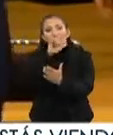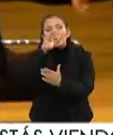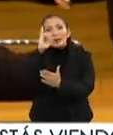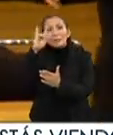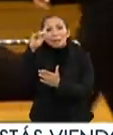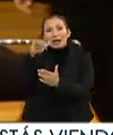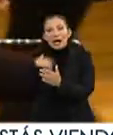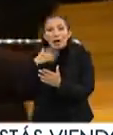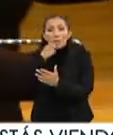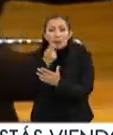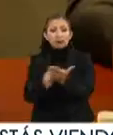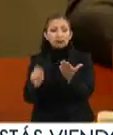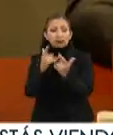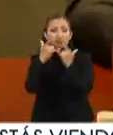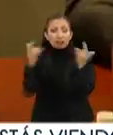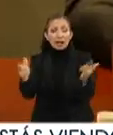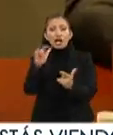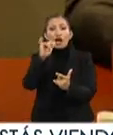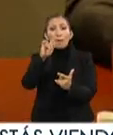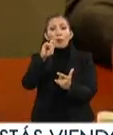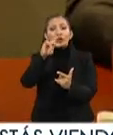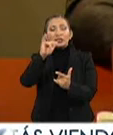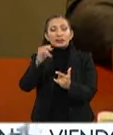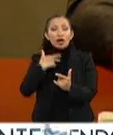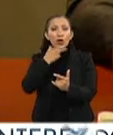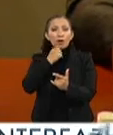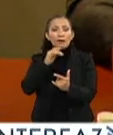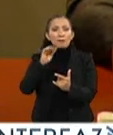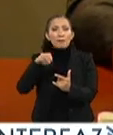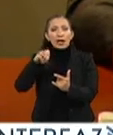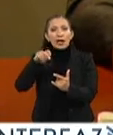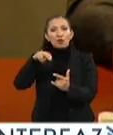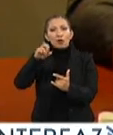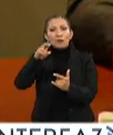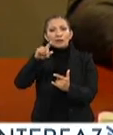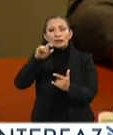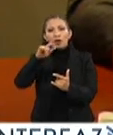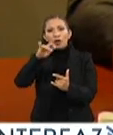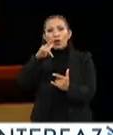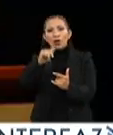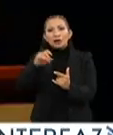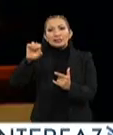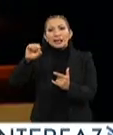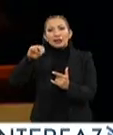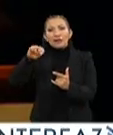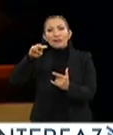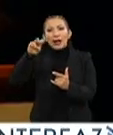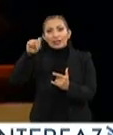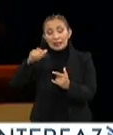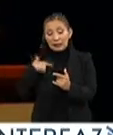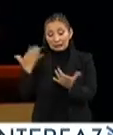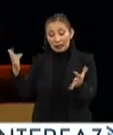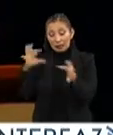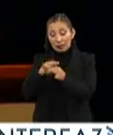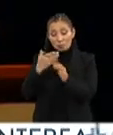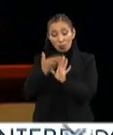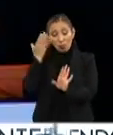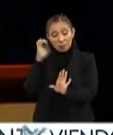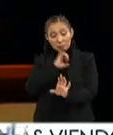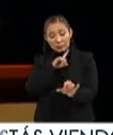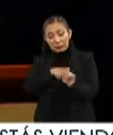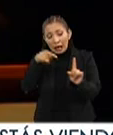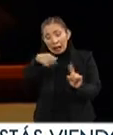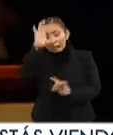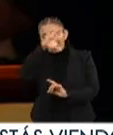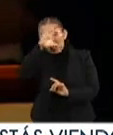IPN al historiador Miguel León Portilla y al neurofisiólogo Pablo Rudomín Cernovati. Esta alianza muy singular de